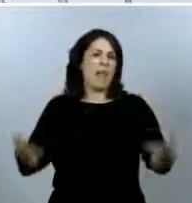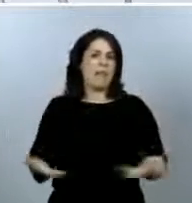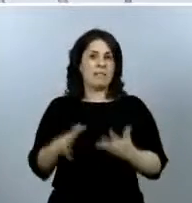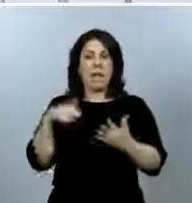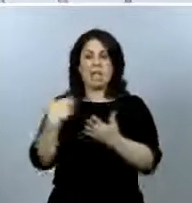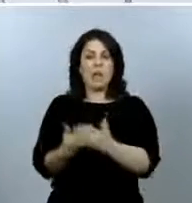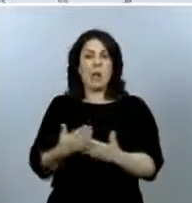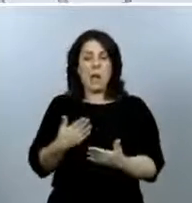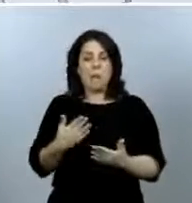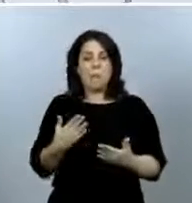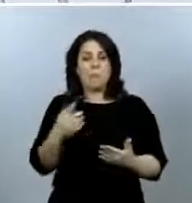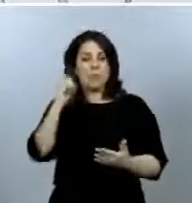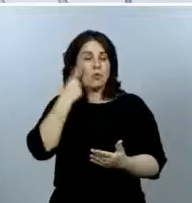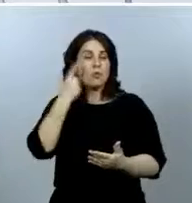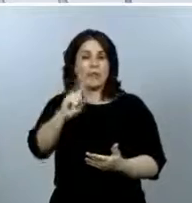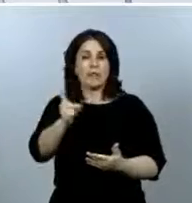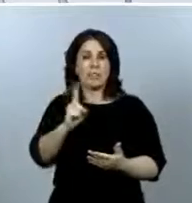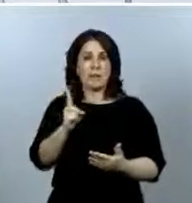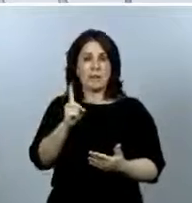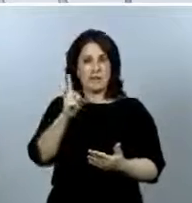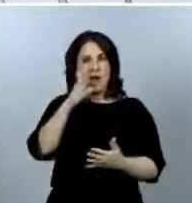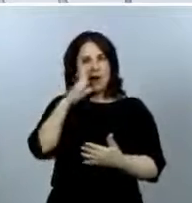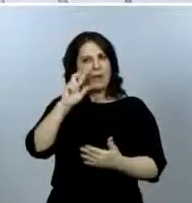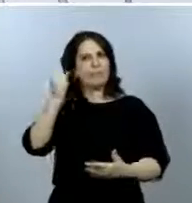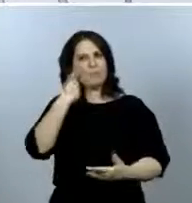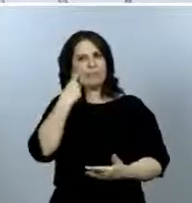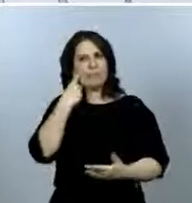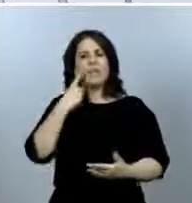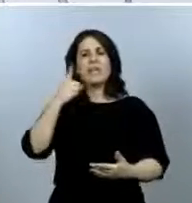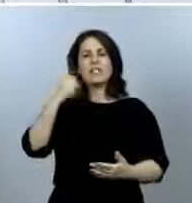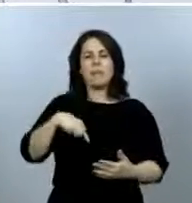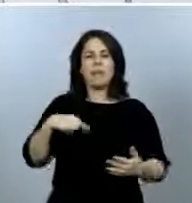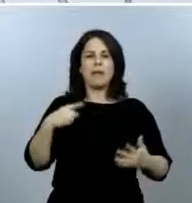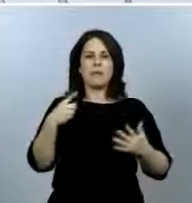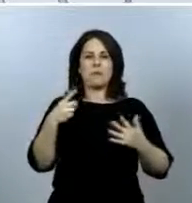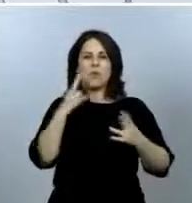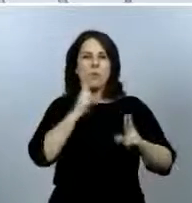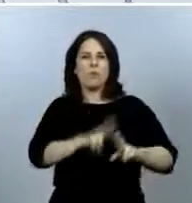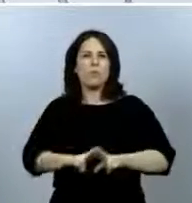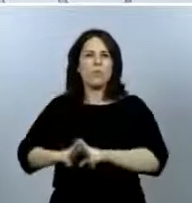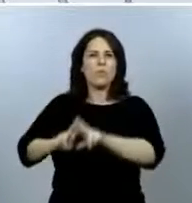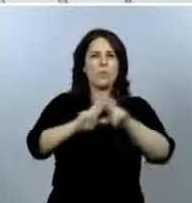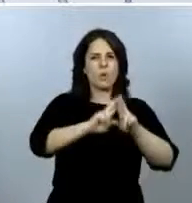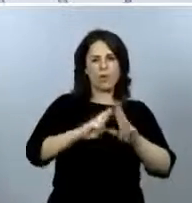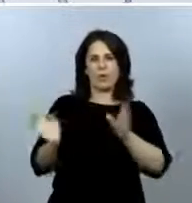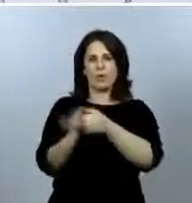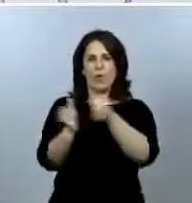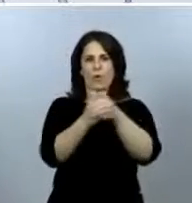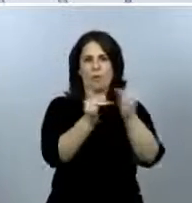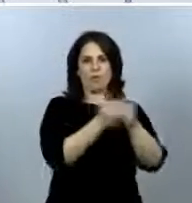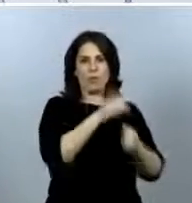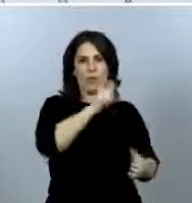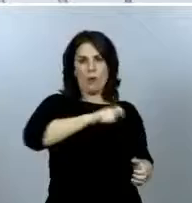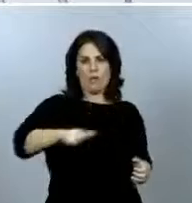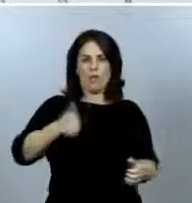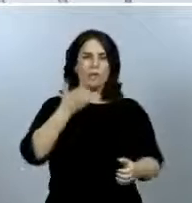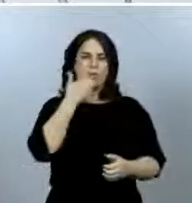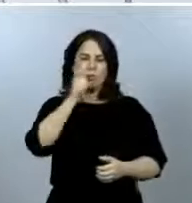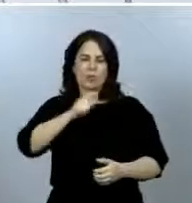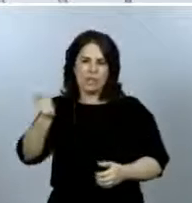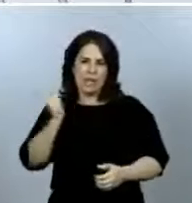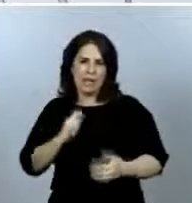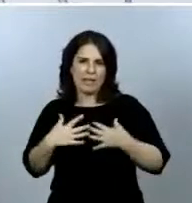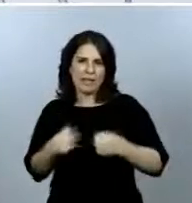se están haciendo privados y barridos en diferentes grupos poblacionales los profesionales sanitarios residencias de ancianos